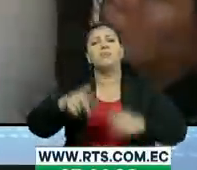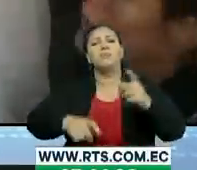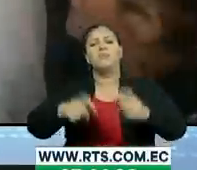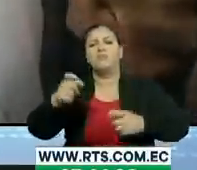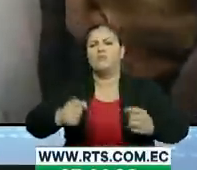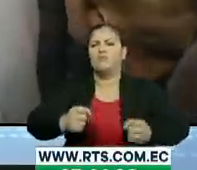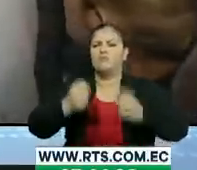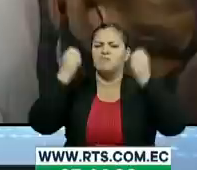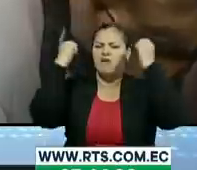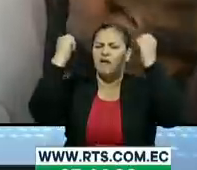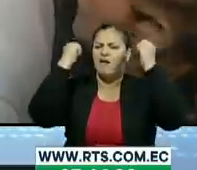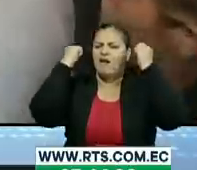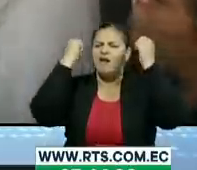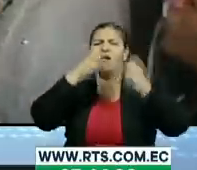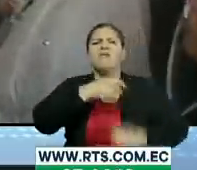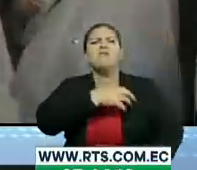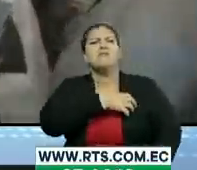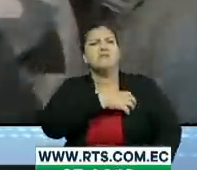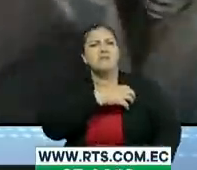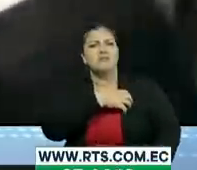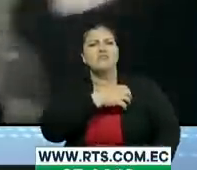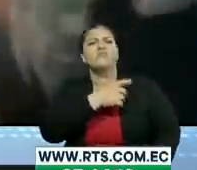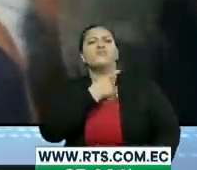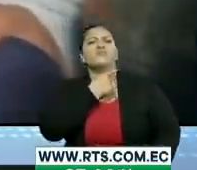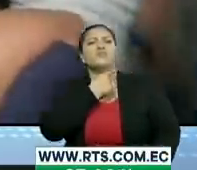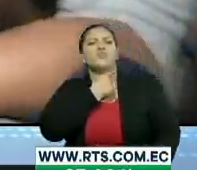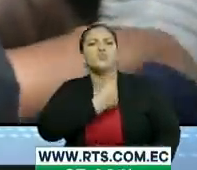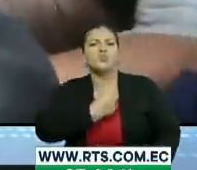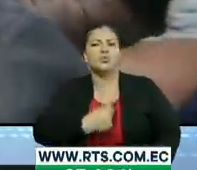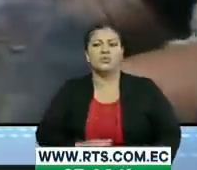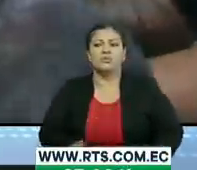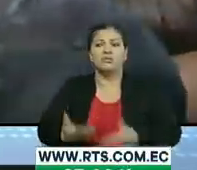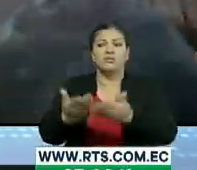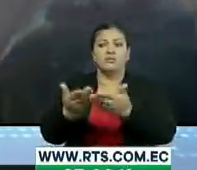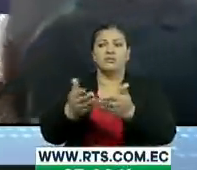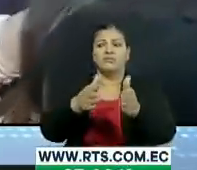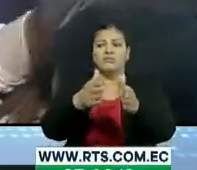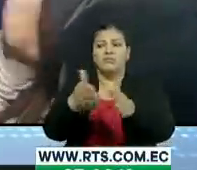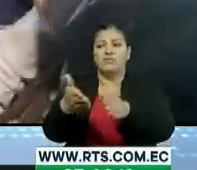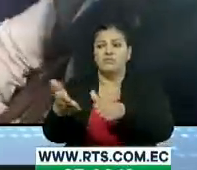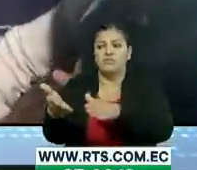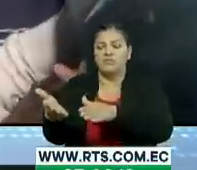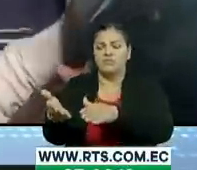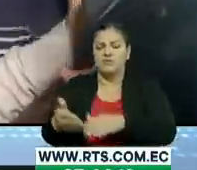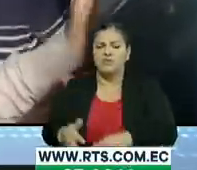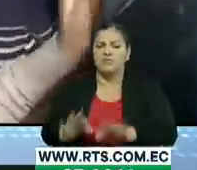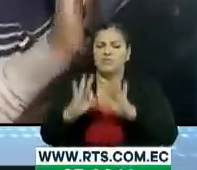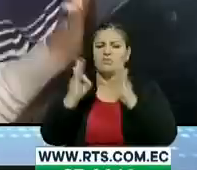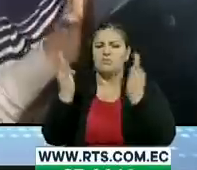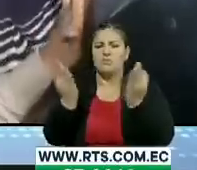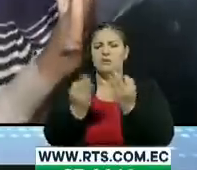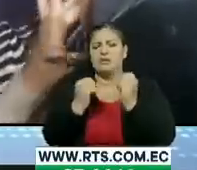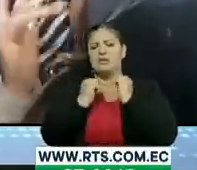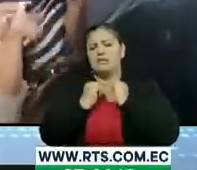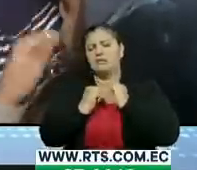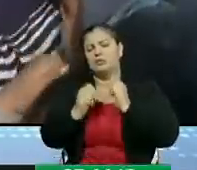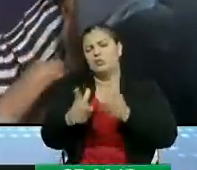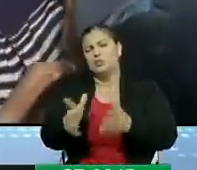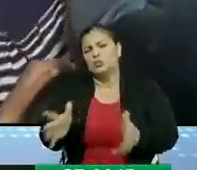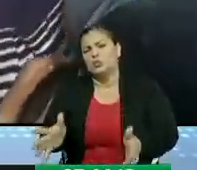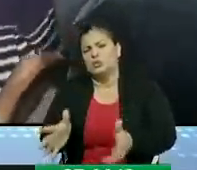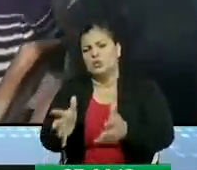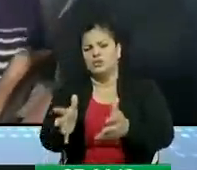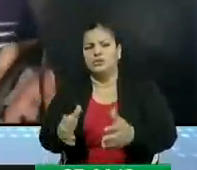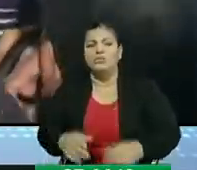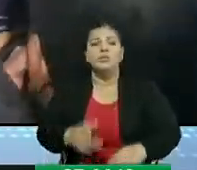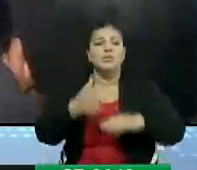reiteramos nuestro sentimiento de solidaridad, de condolencias y, por supuesto, exigimos una vez más que este hecho, que este